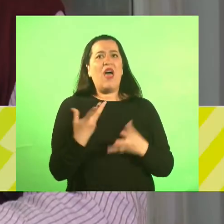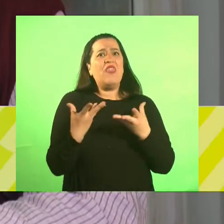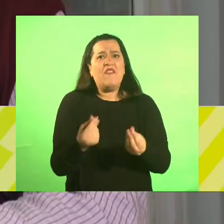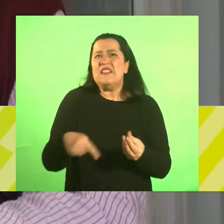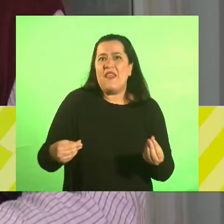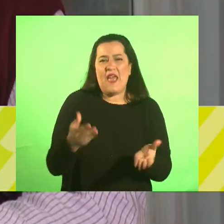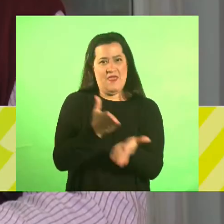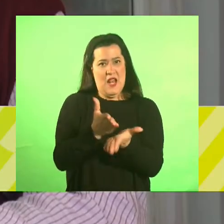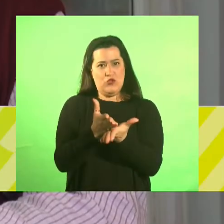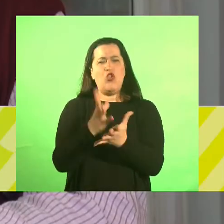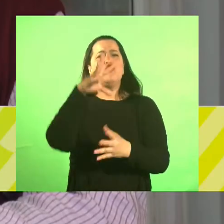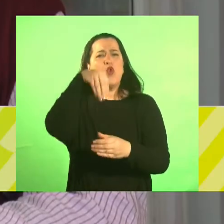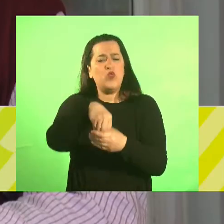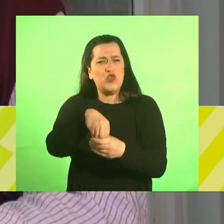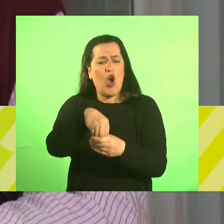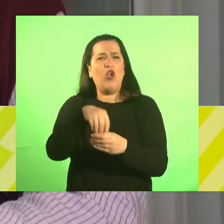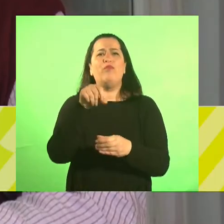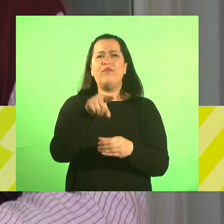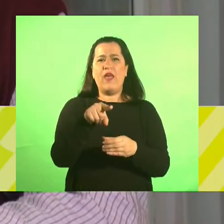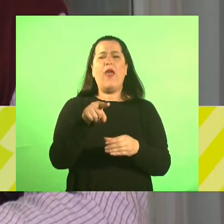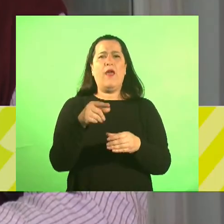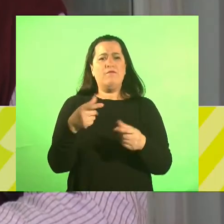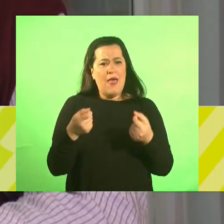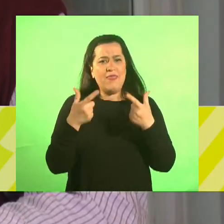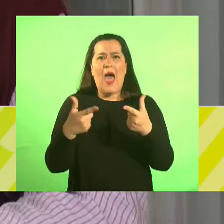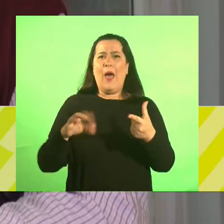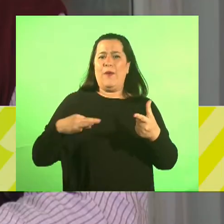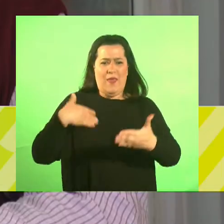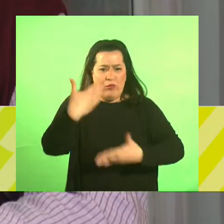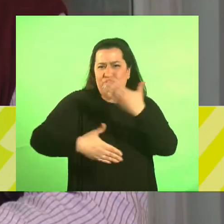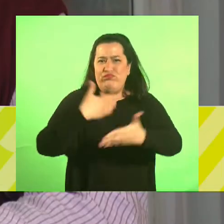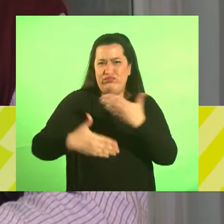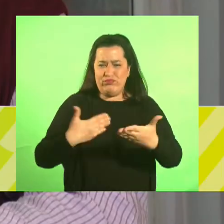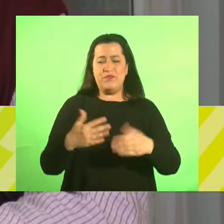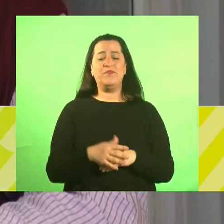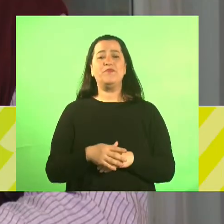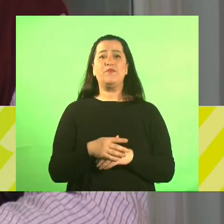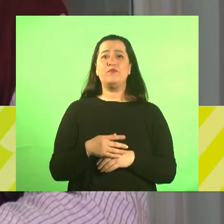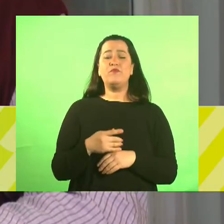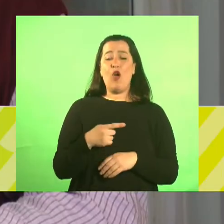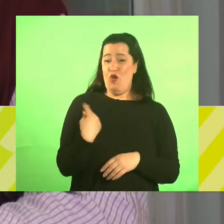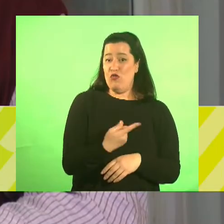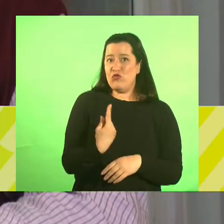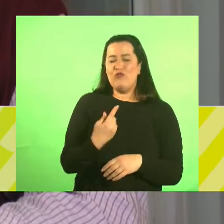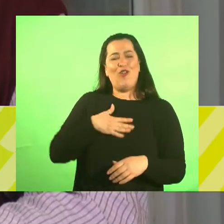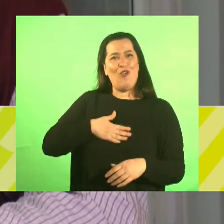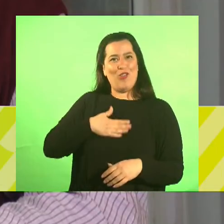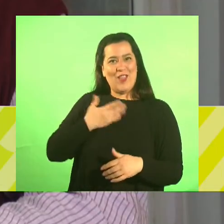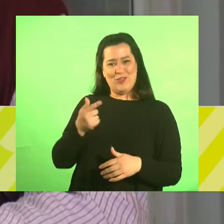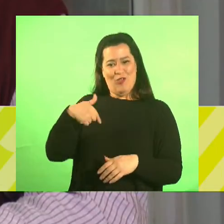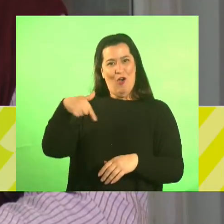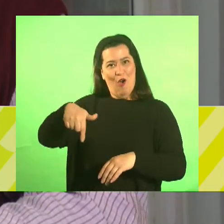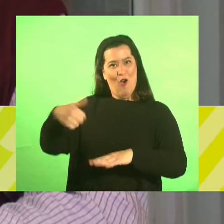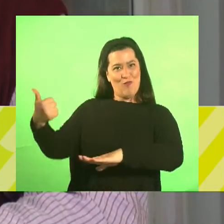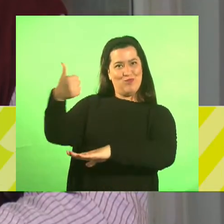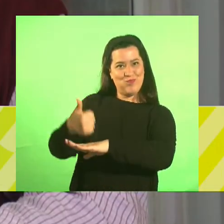derechos, de inclusión, de generación de vida. Nosotros estamos muy contentos de que estés hoy